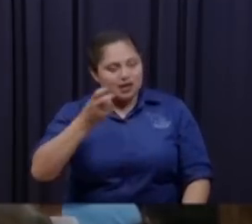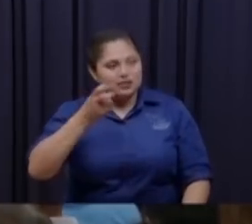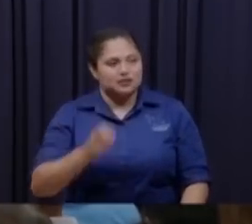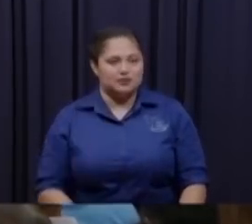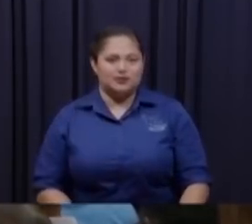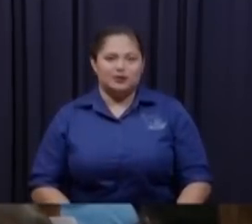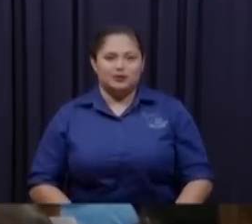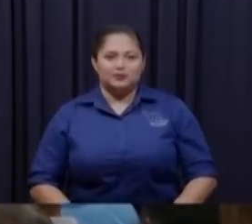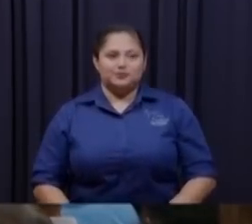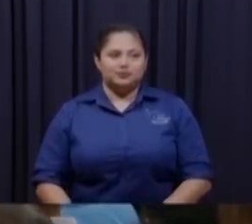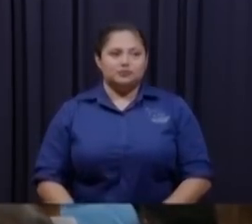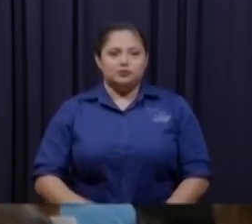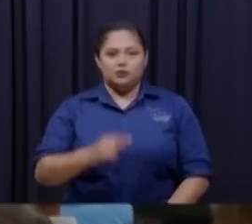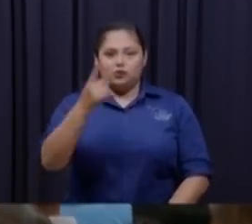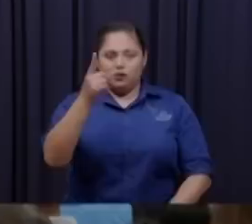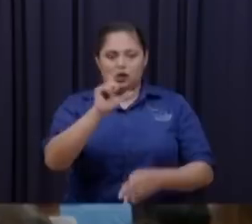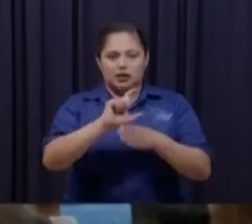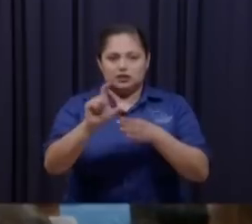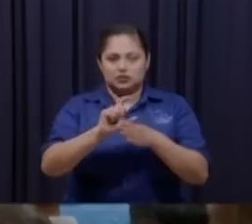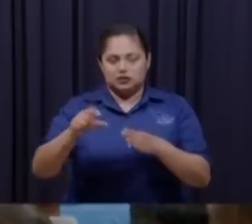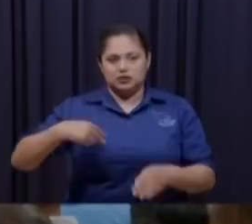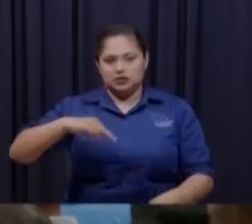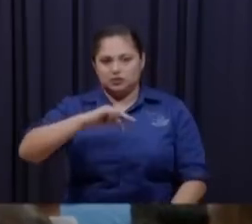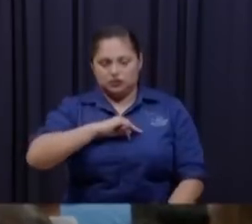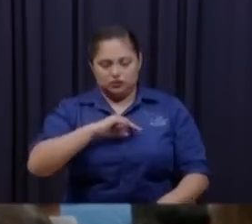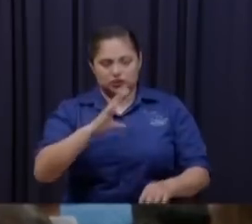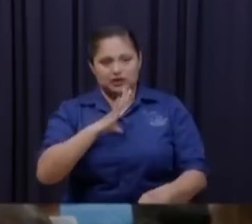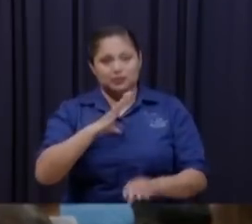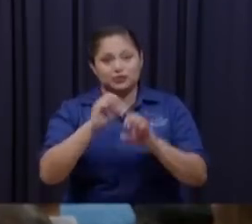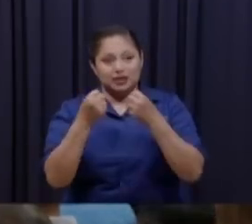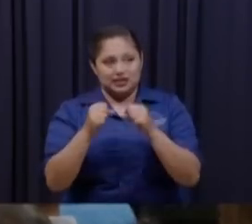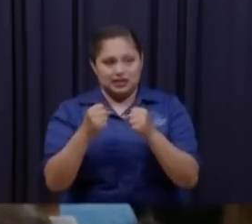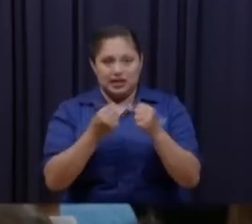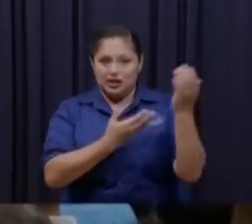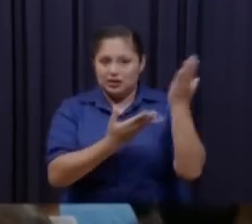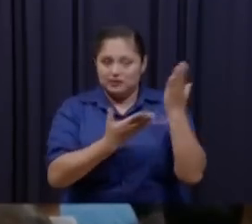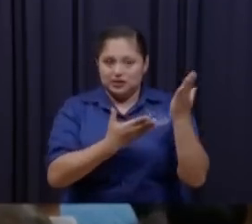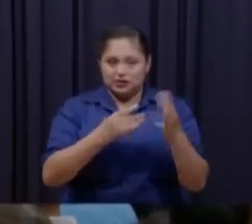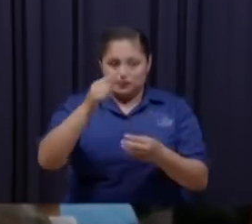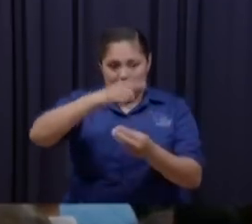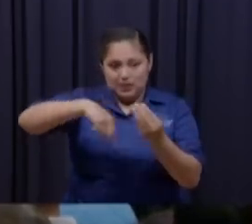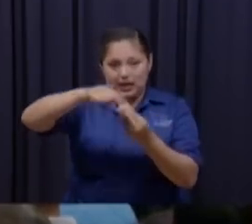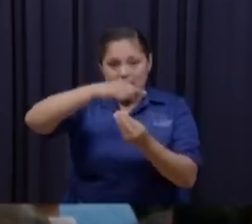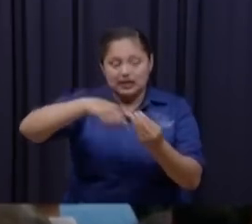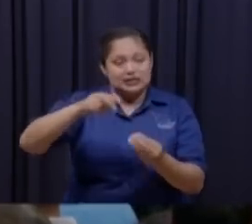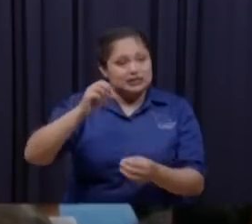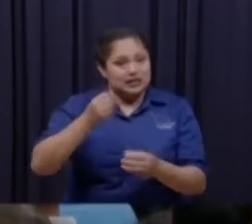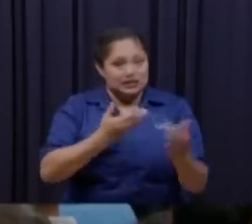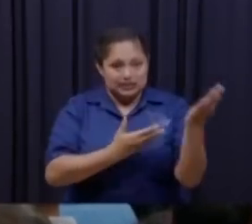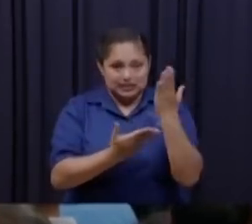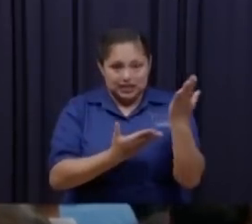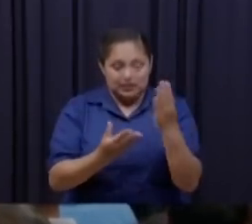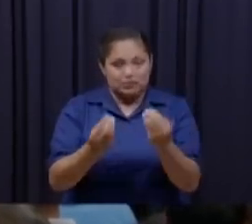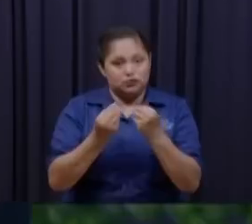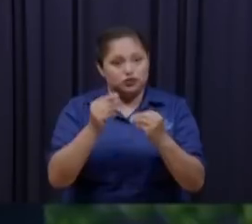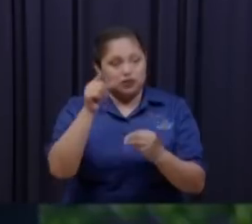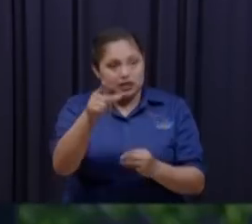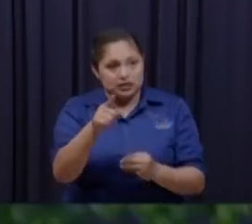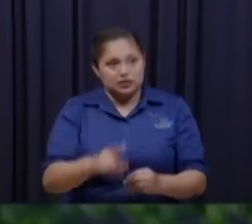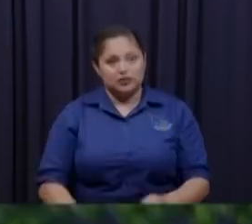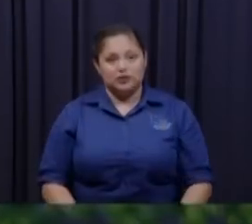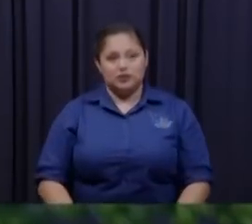entre paréntesis, una de las cosas que nosotros tenemos que hacer, y los servicios familiares sirven bastante para eso,